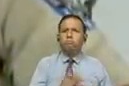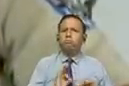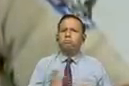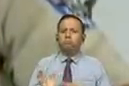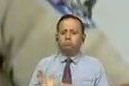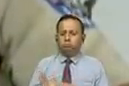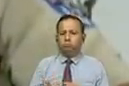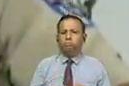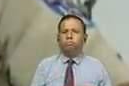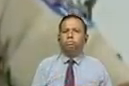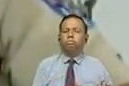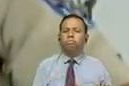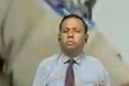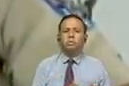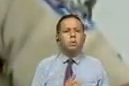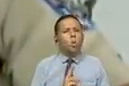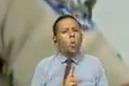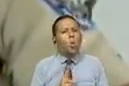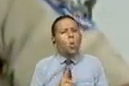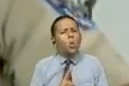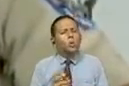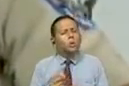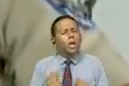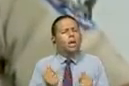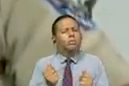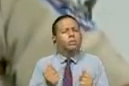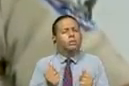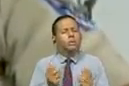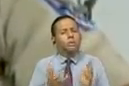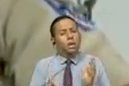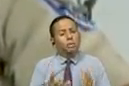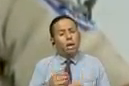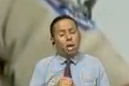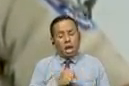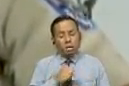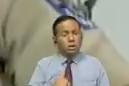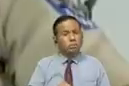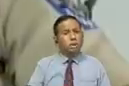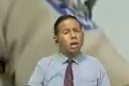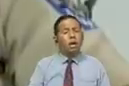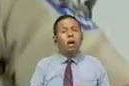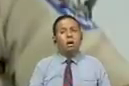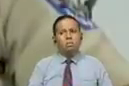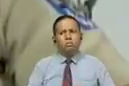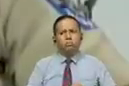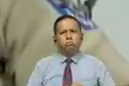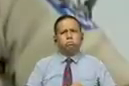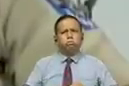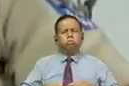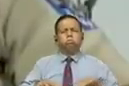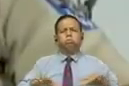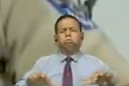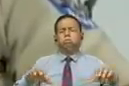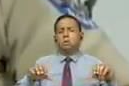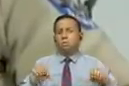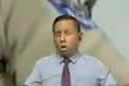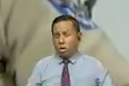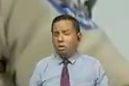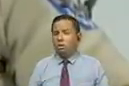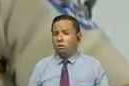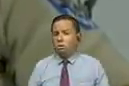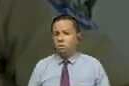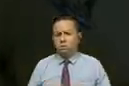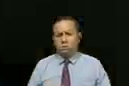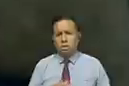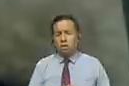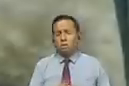utilizados. Únicamente tenían que ser encendidos, cuyo radio de acción sería de 150 a 200 metros a la redonda si son encendidos de